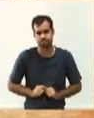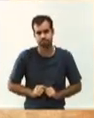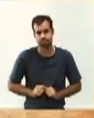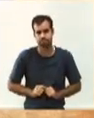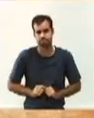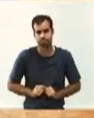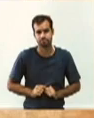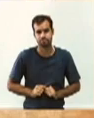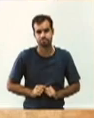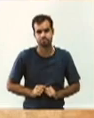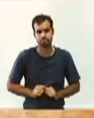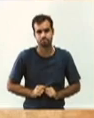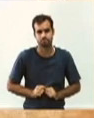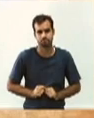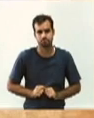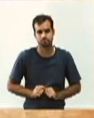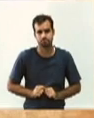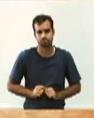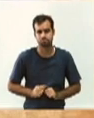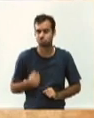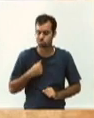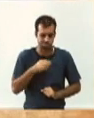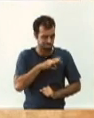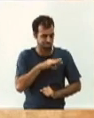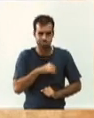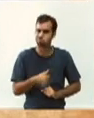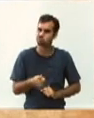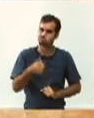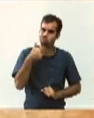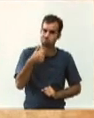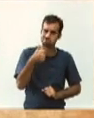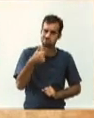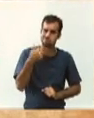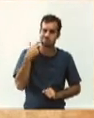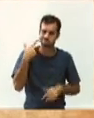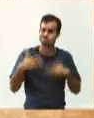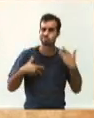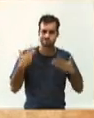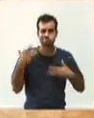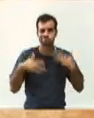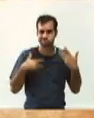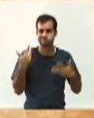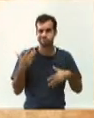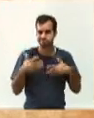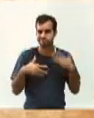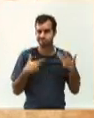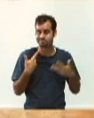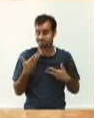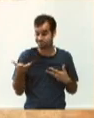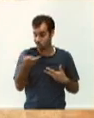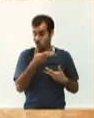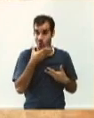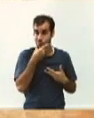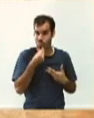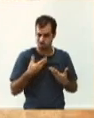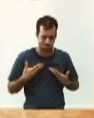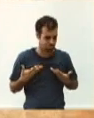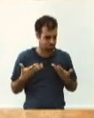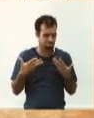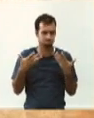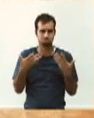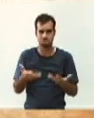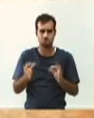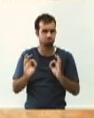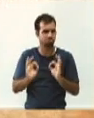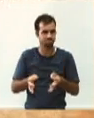día. Y bueno, muy, muy satisfechos y muy, muy orgullosos, ¿no?, de que los jóvenes estén dispuestos a